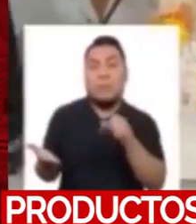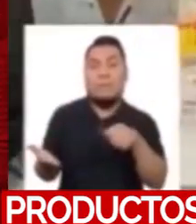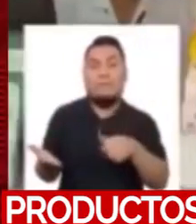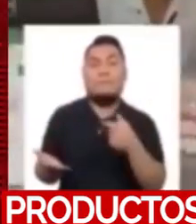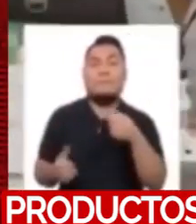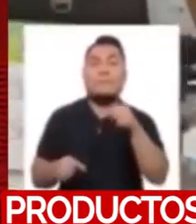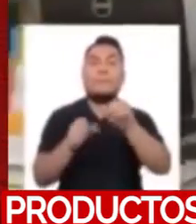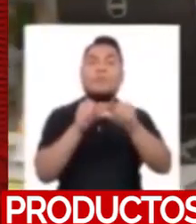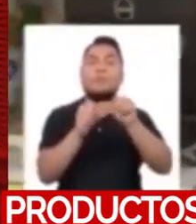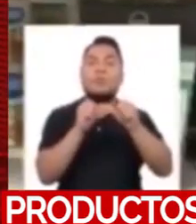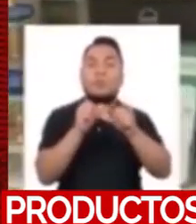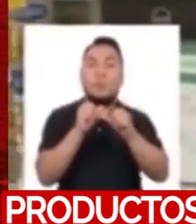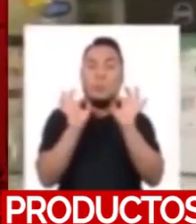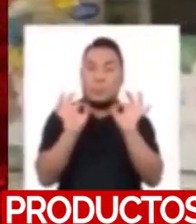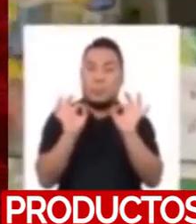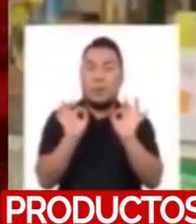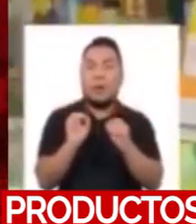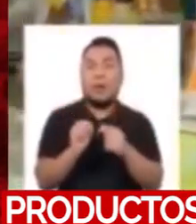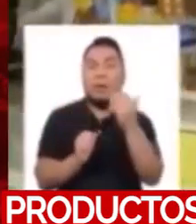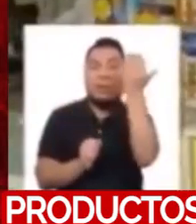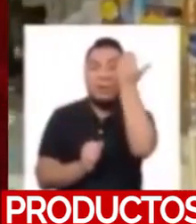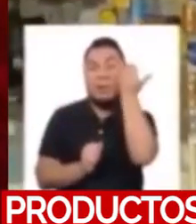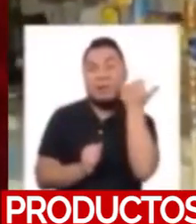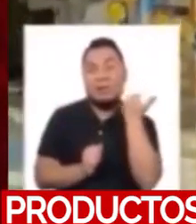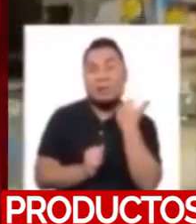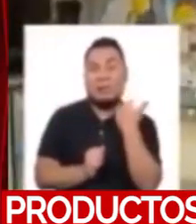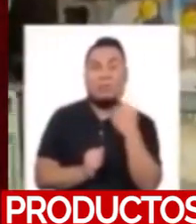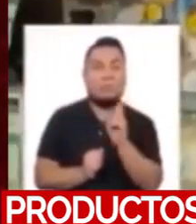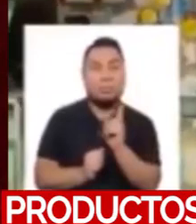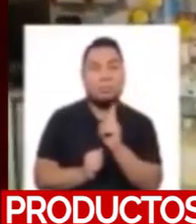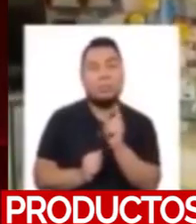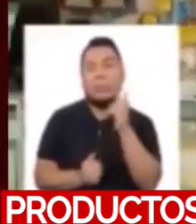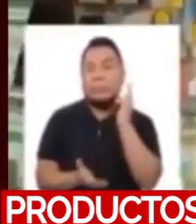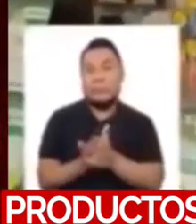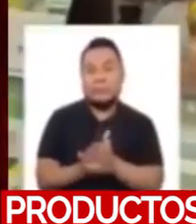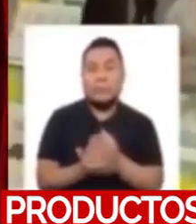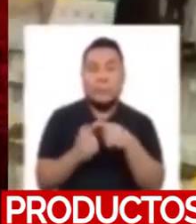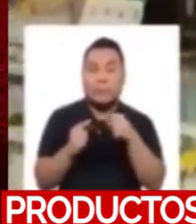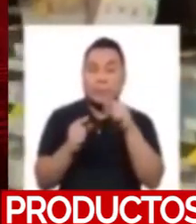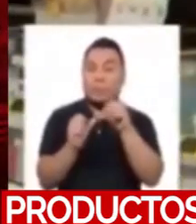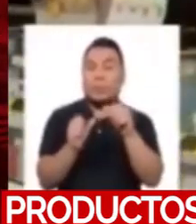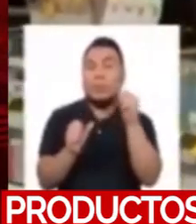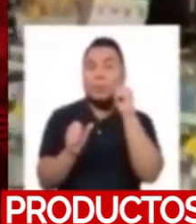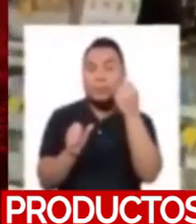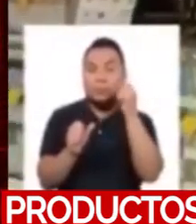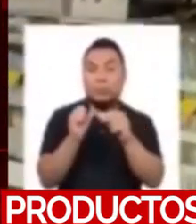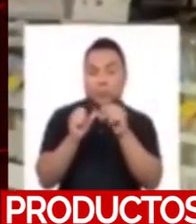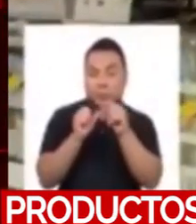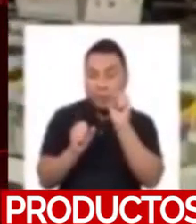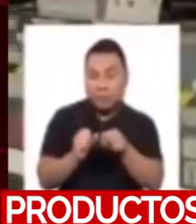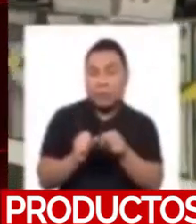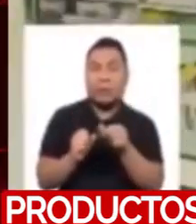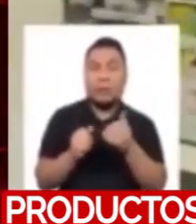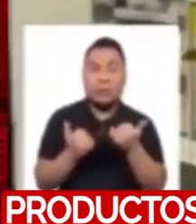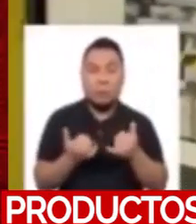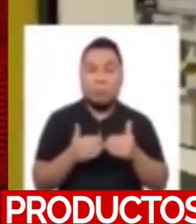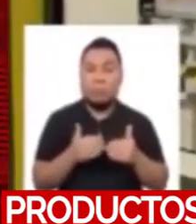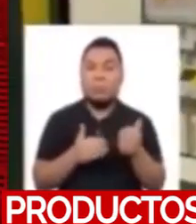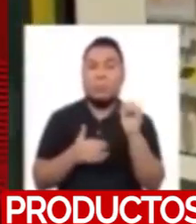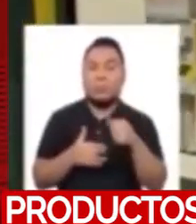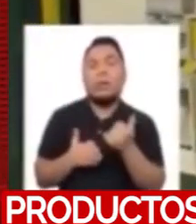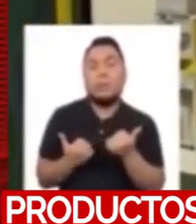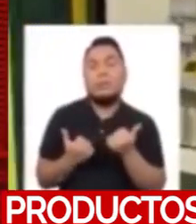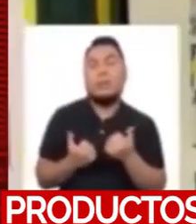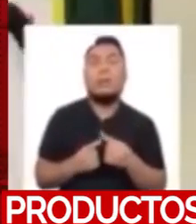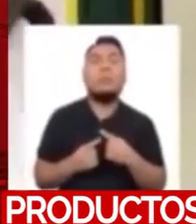la fecha actual y no están vencidos. ¿Por qué? Porque la experiencia nos indica de que ahí hemos